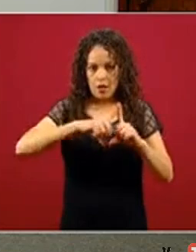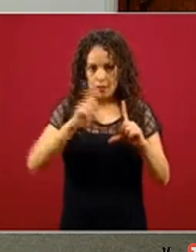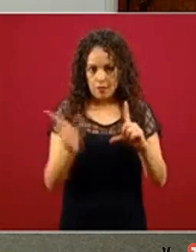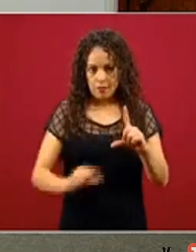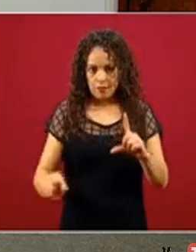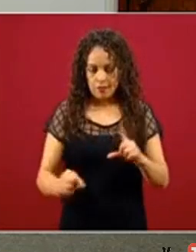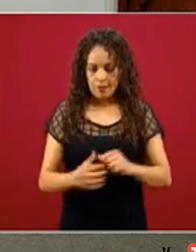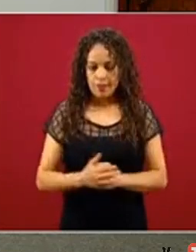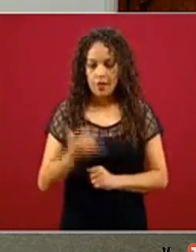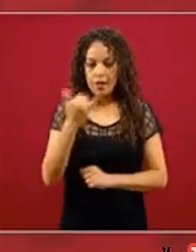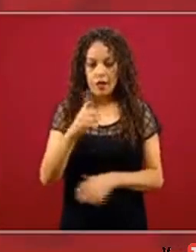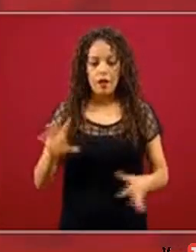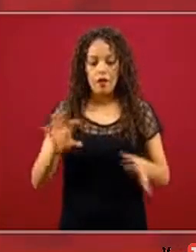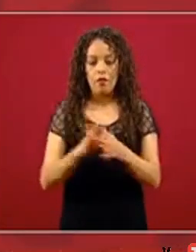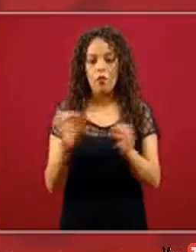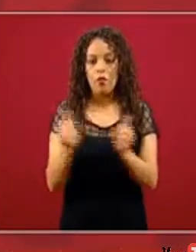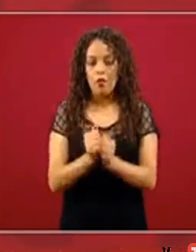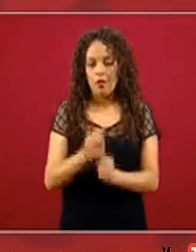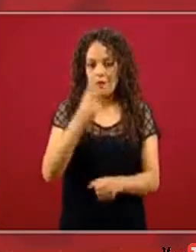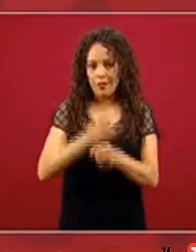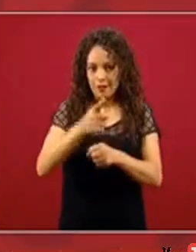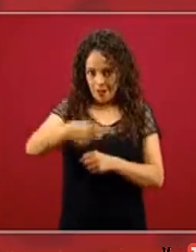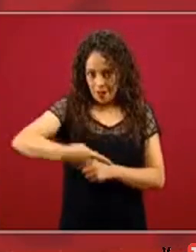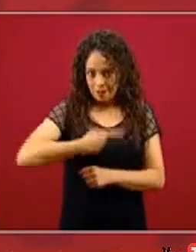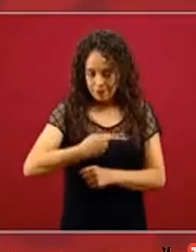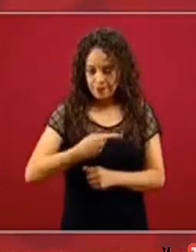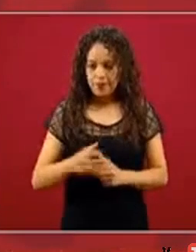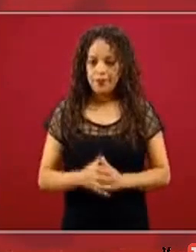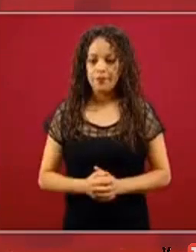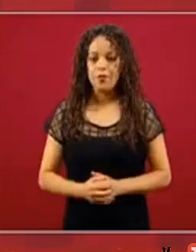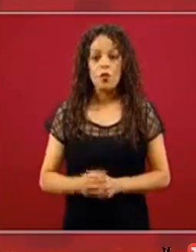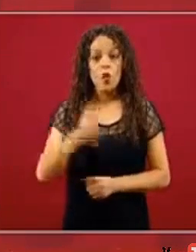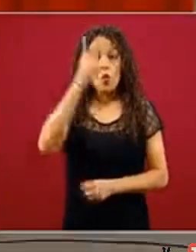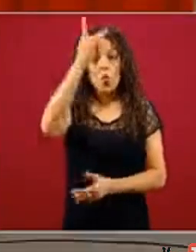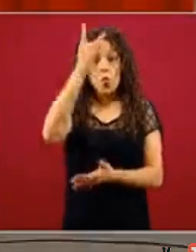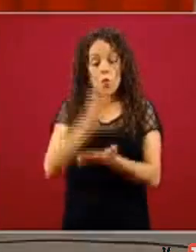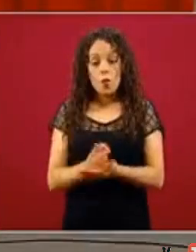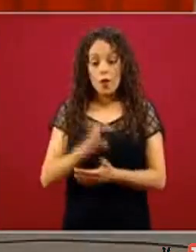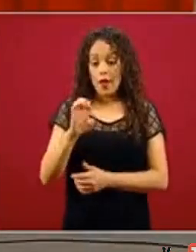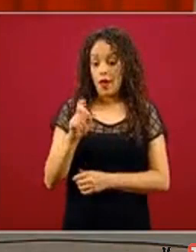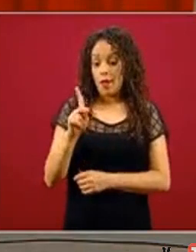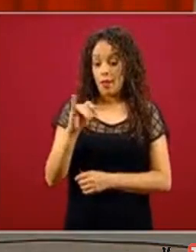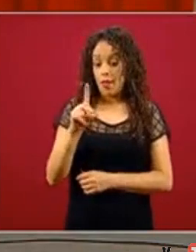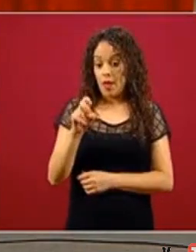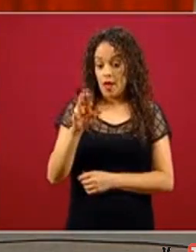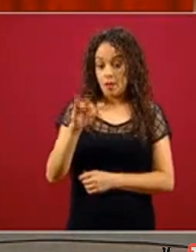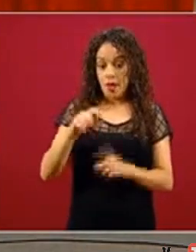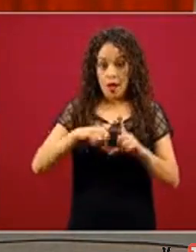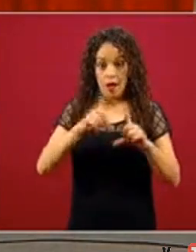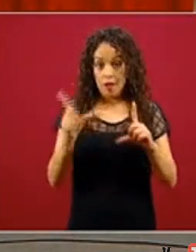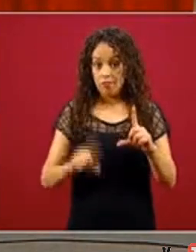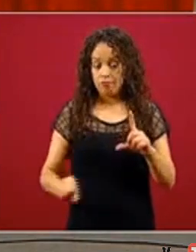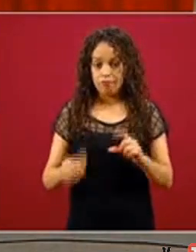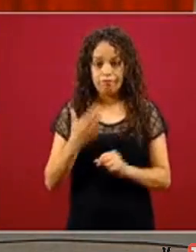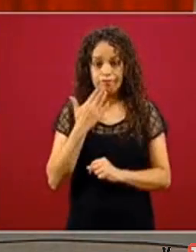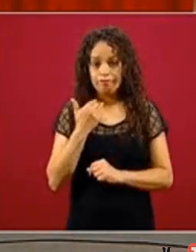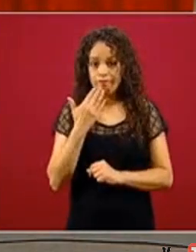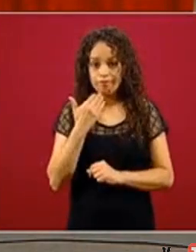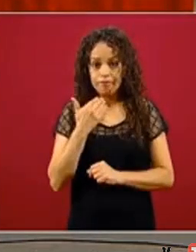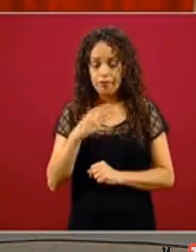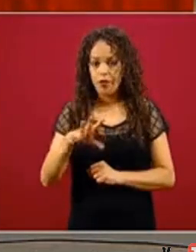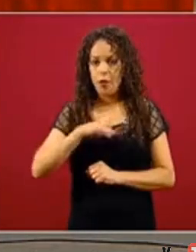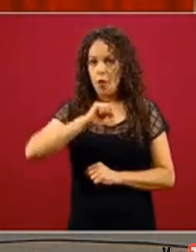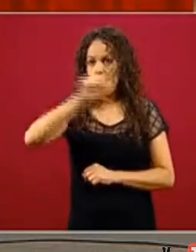pregunta, no existe una sola epidemia en el país. Países geográficamente extensos tienen